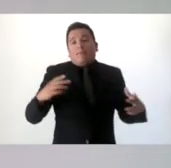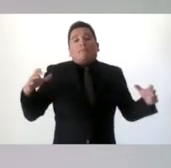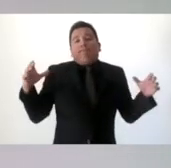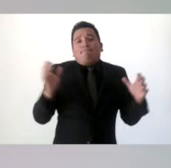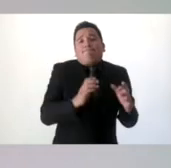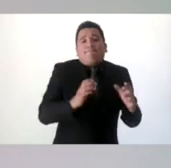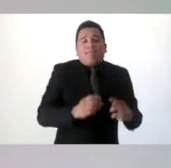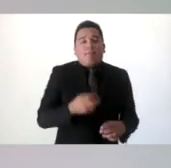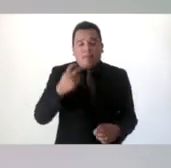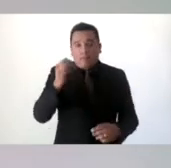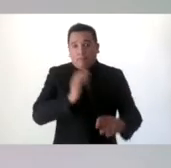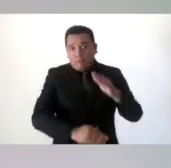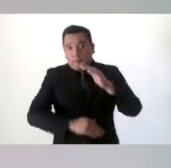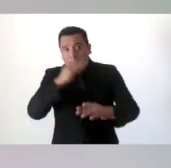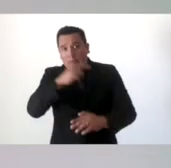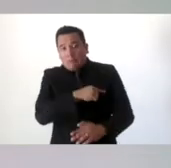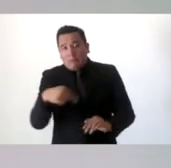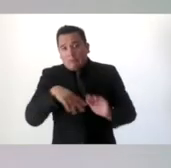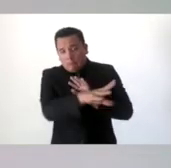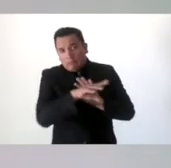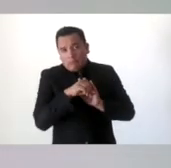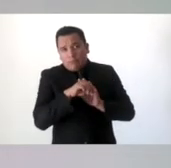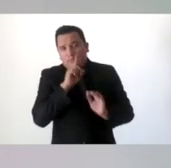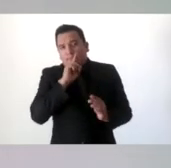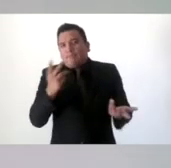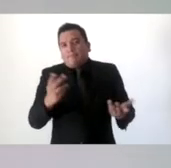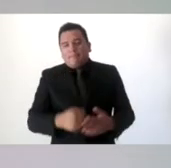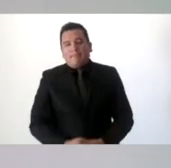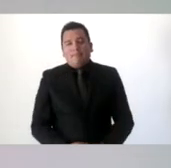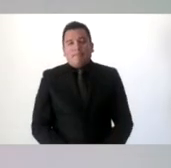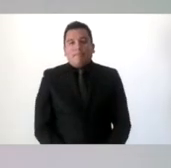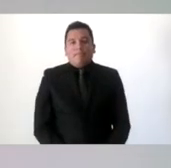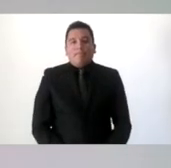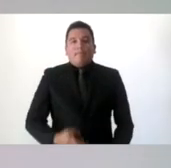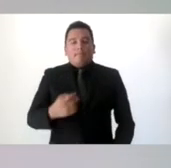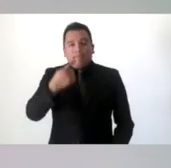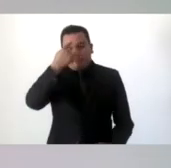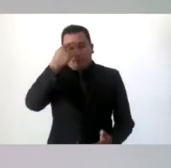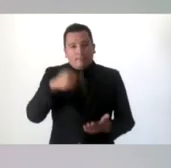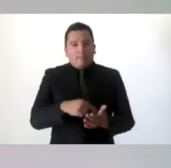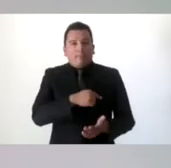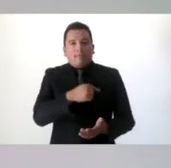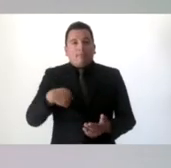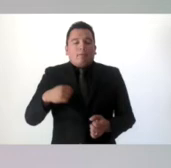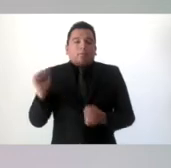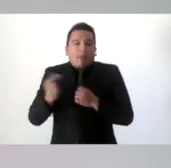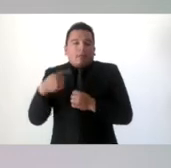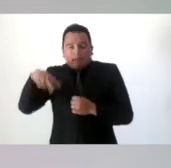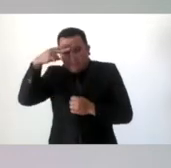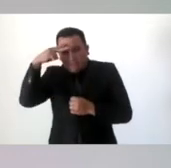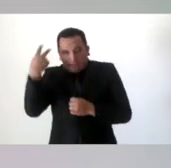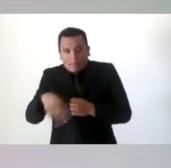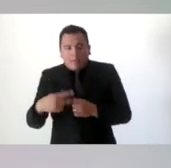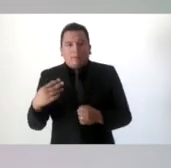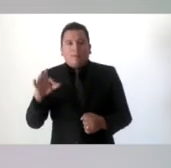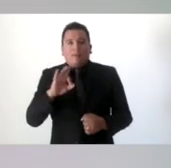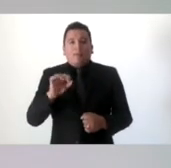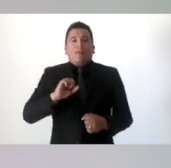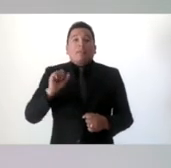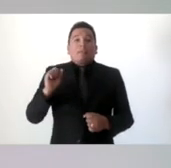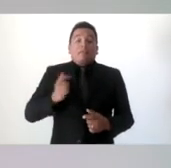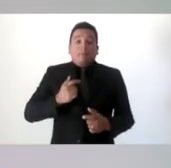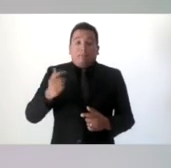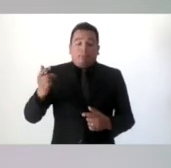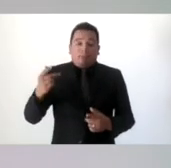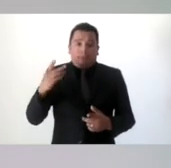no podemos comparar que esa sea la experiencia que le sirve a México. Yo creo que por eso tenemos que hacer pues algo un poquito a la mexicana,